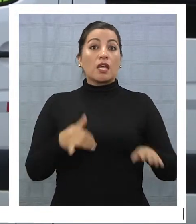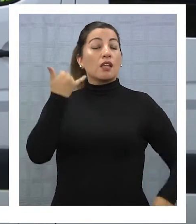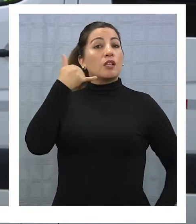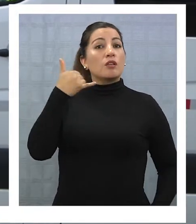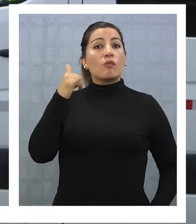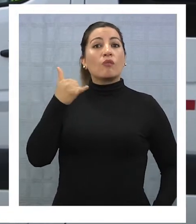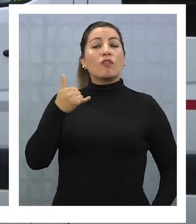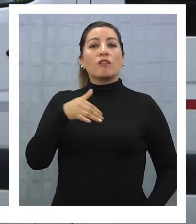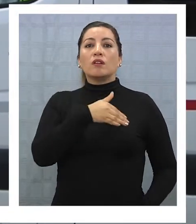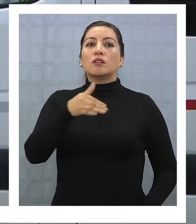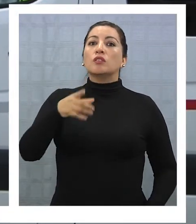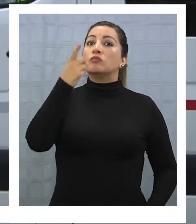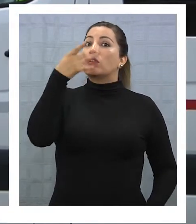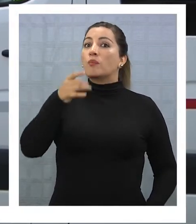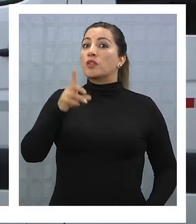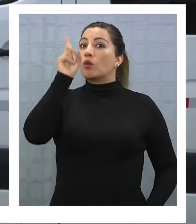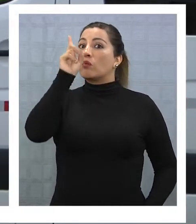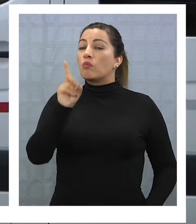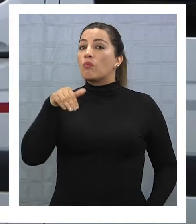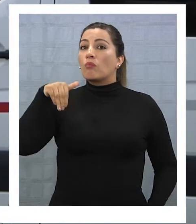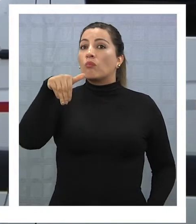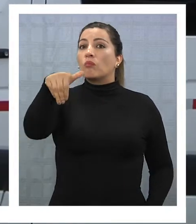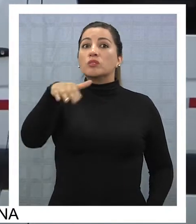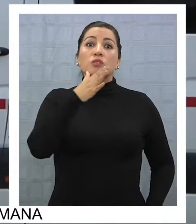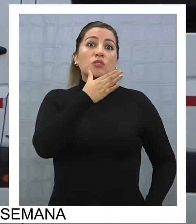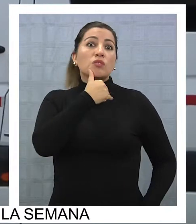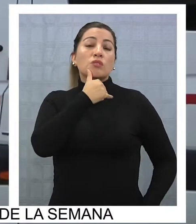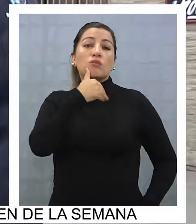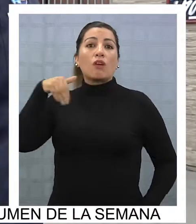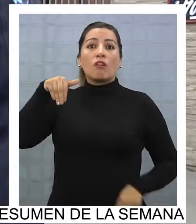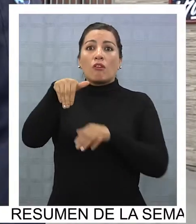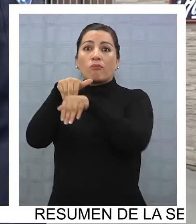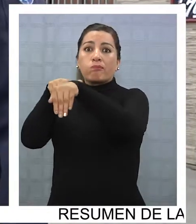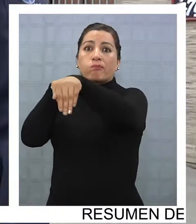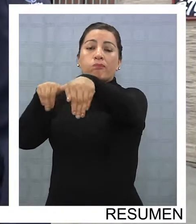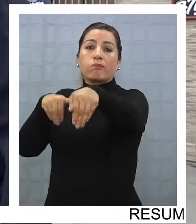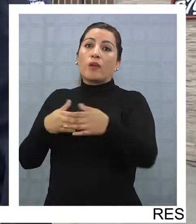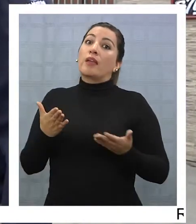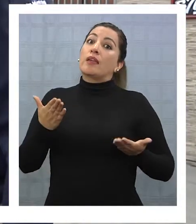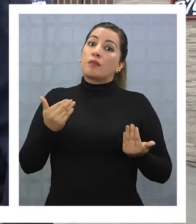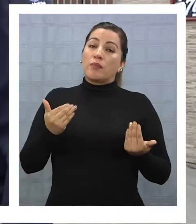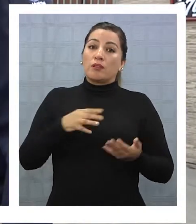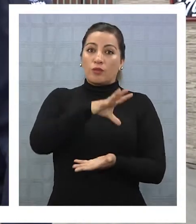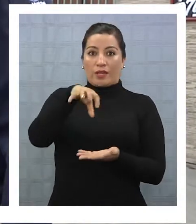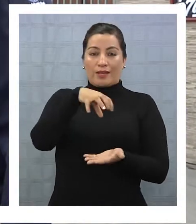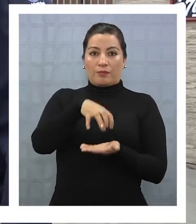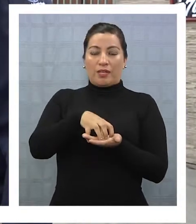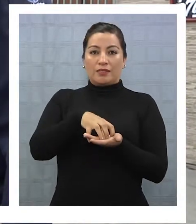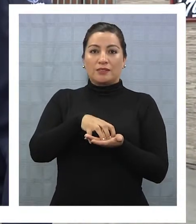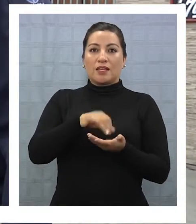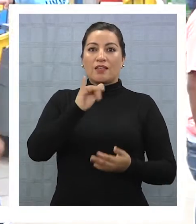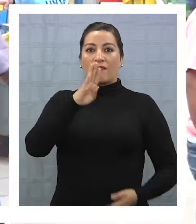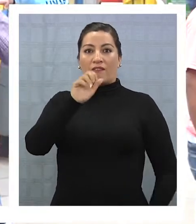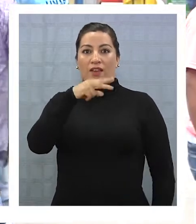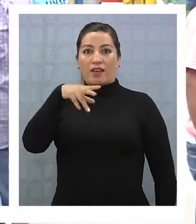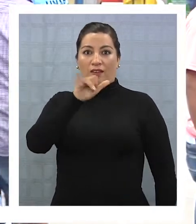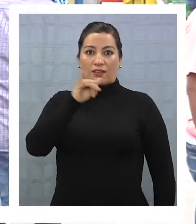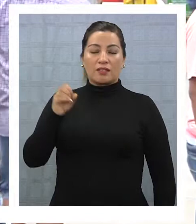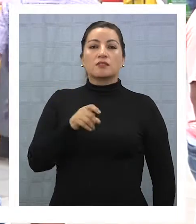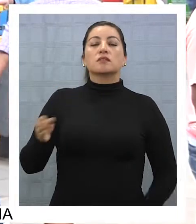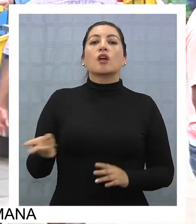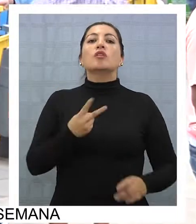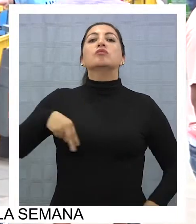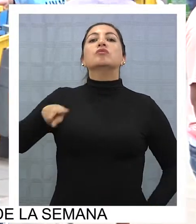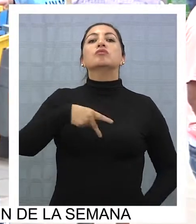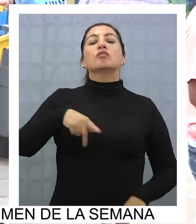jueves salió a La Tirana solo un bus y no había máquinas en espera en la Plaza Teniente Ibáñez. Nosotros estamos haciendo cumplir la